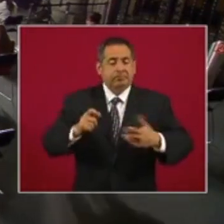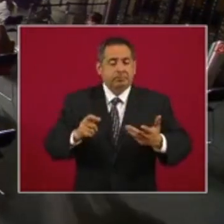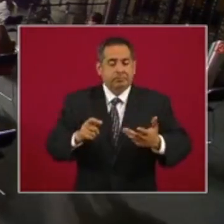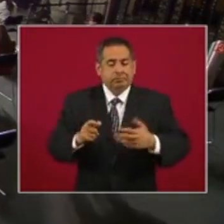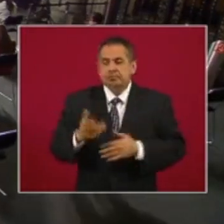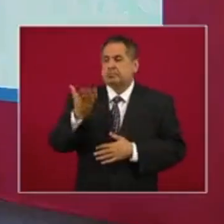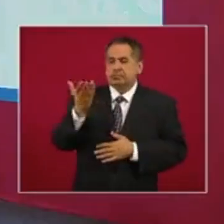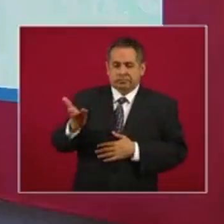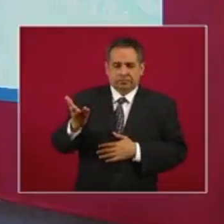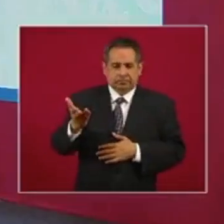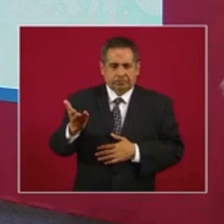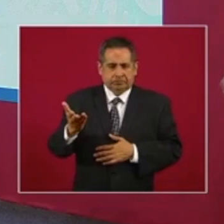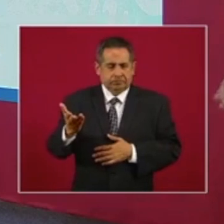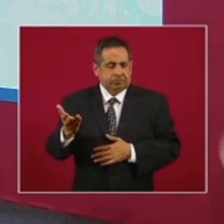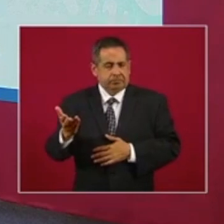pedirle a